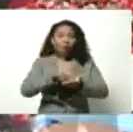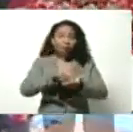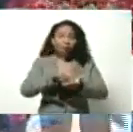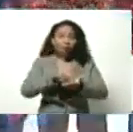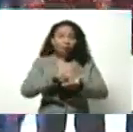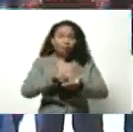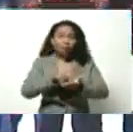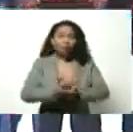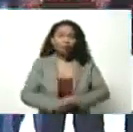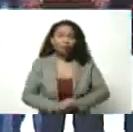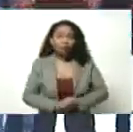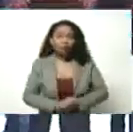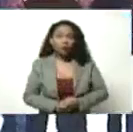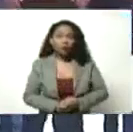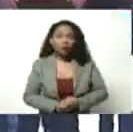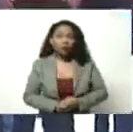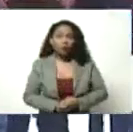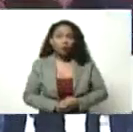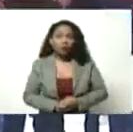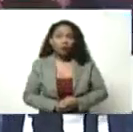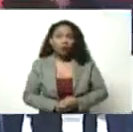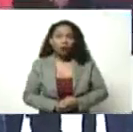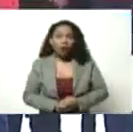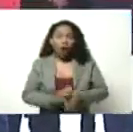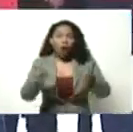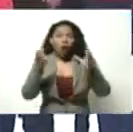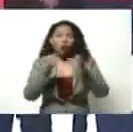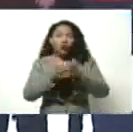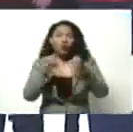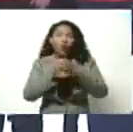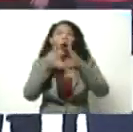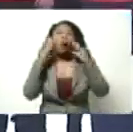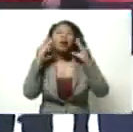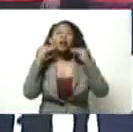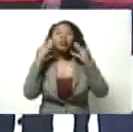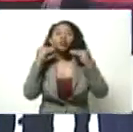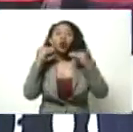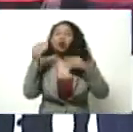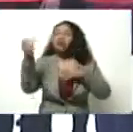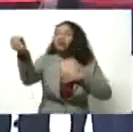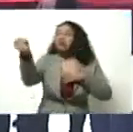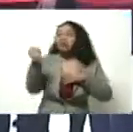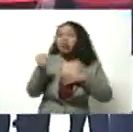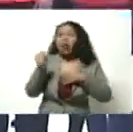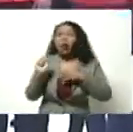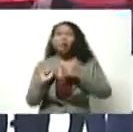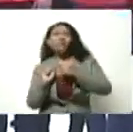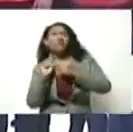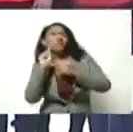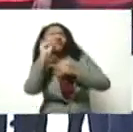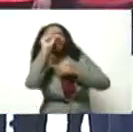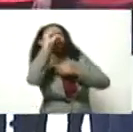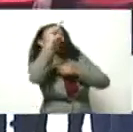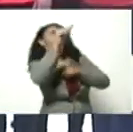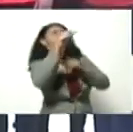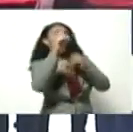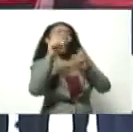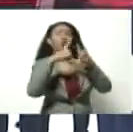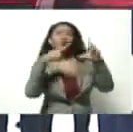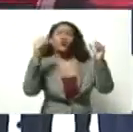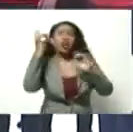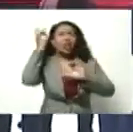unos expertos en marketing y trajeron una cosa como un cohete espacial que sé yo